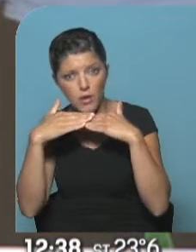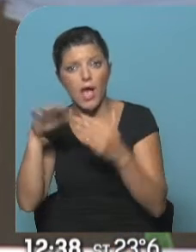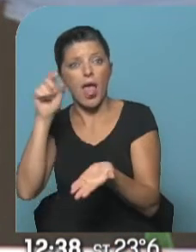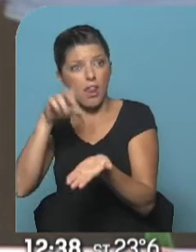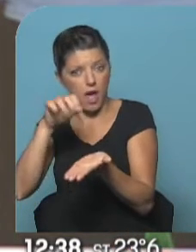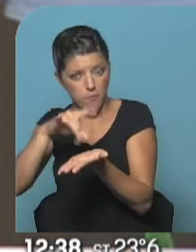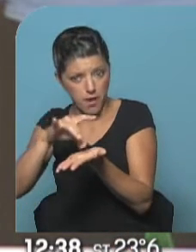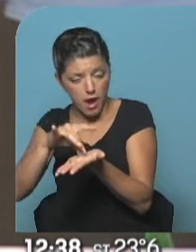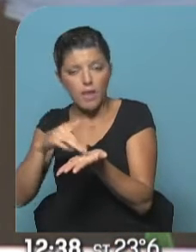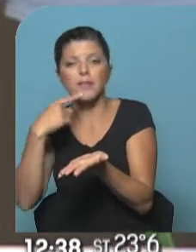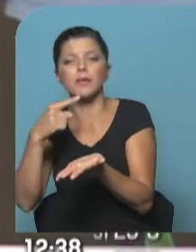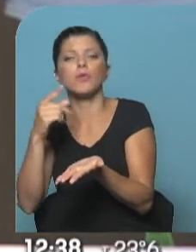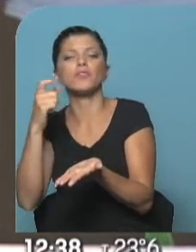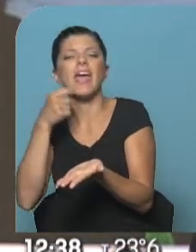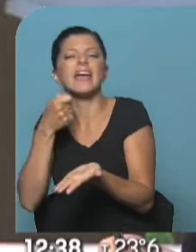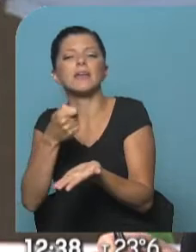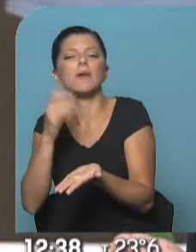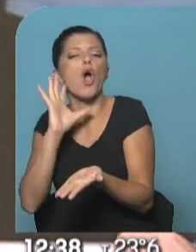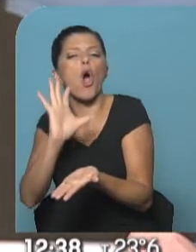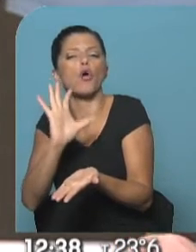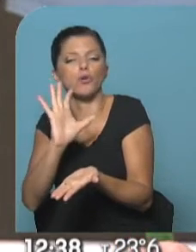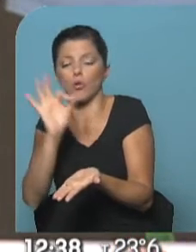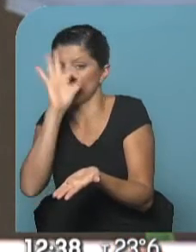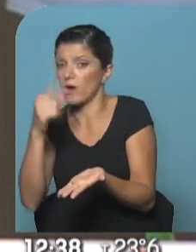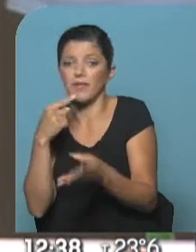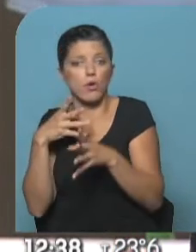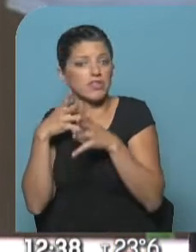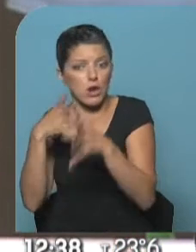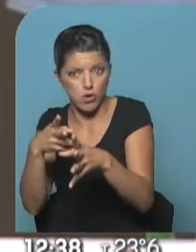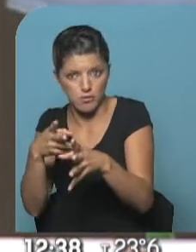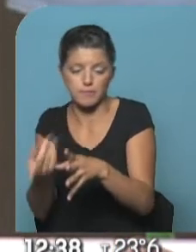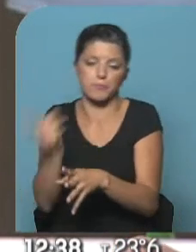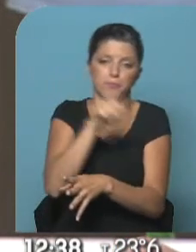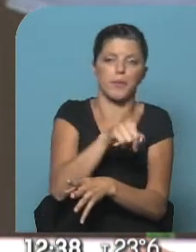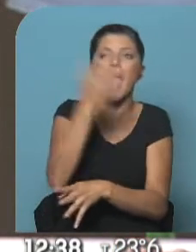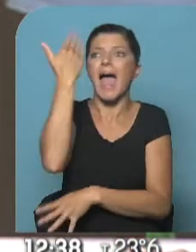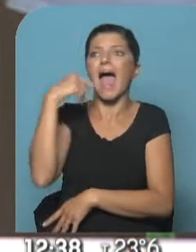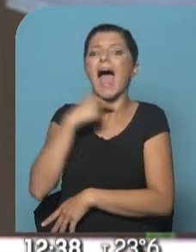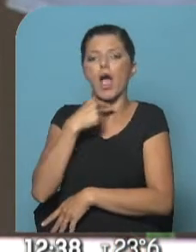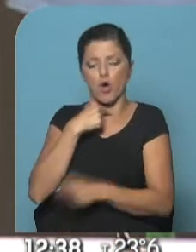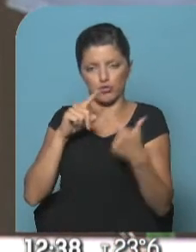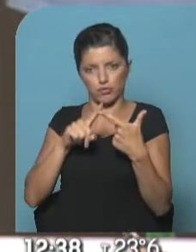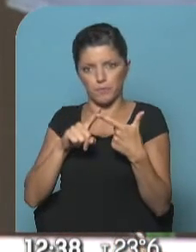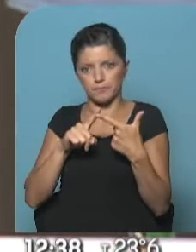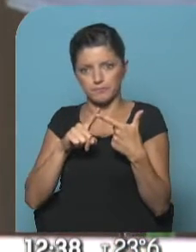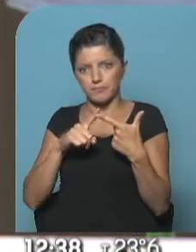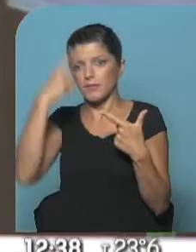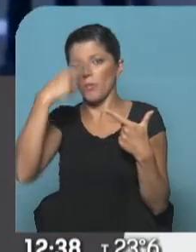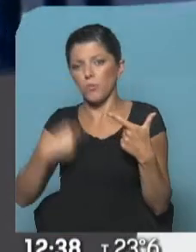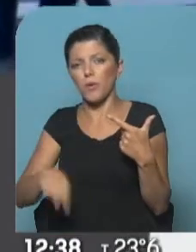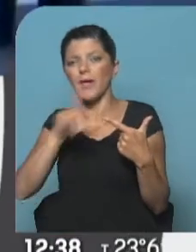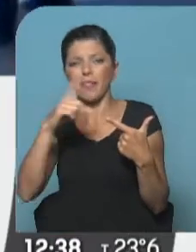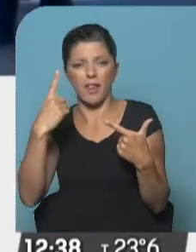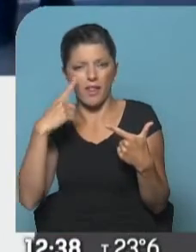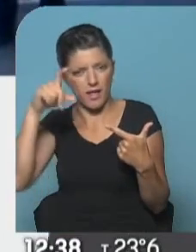hablamos de crimen de odio, no hablamos en ningún momento de terrorismo. En agosto, cuando en Virginia, por el retiro de la estatua del general Lee, también